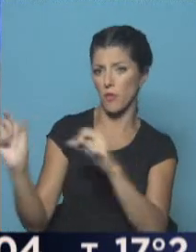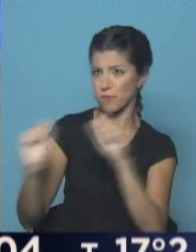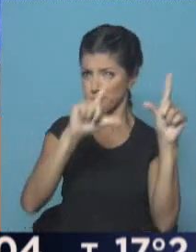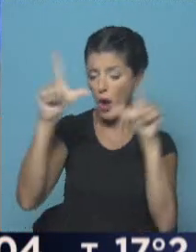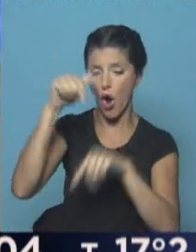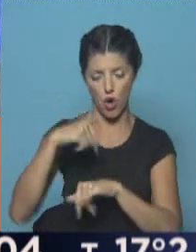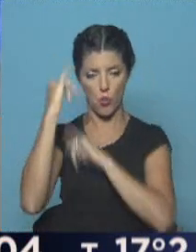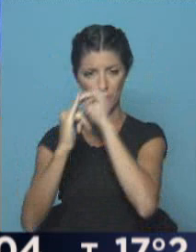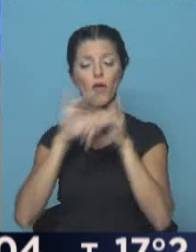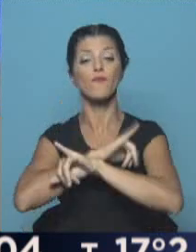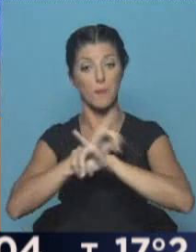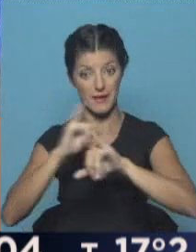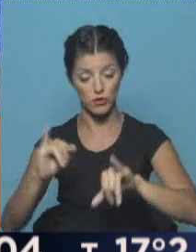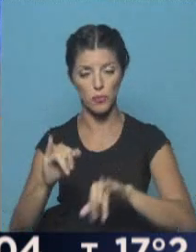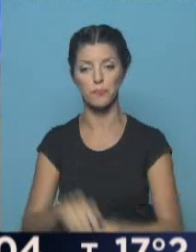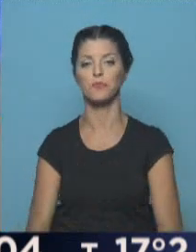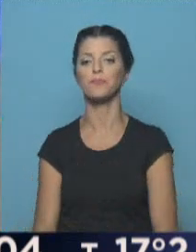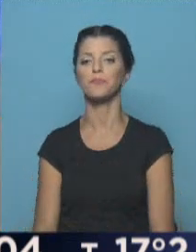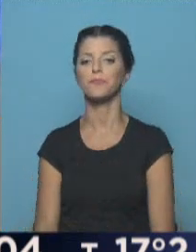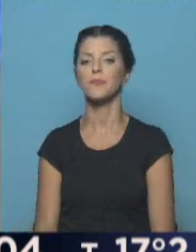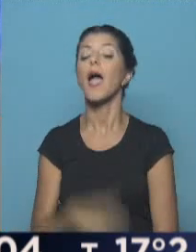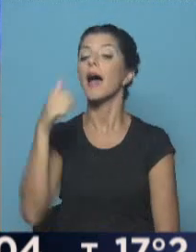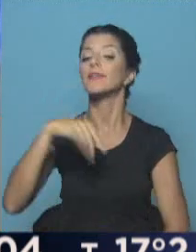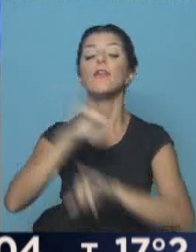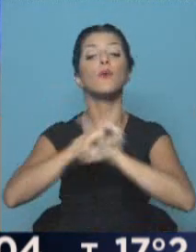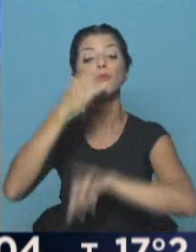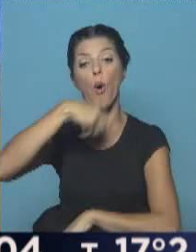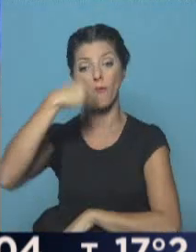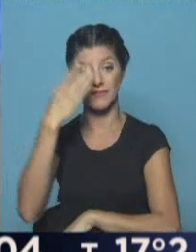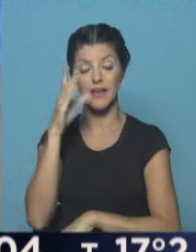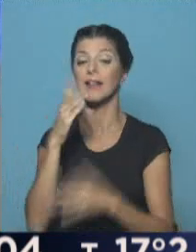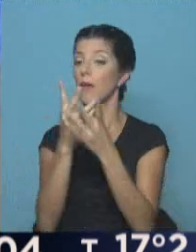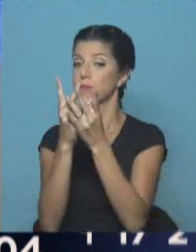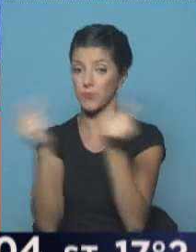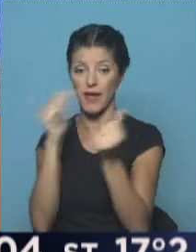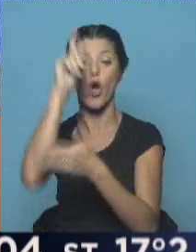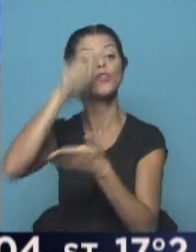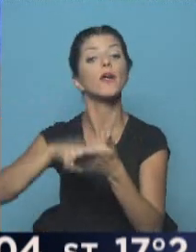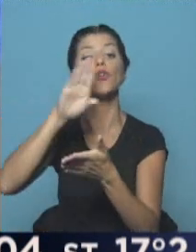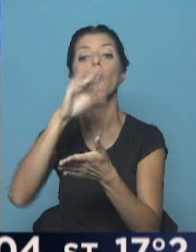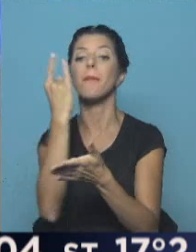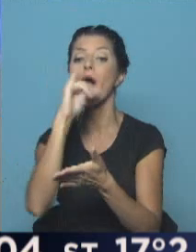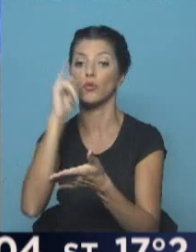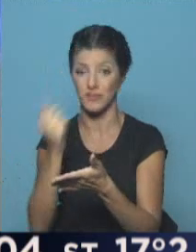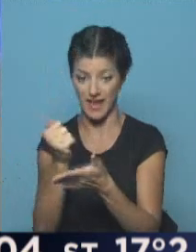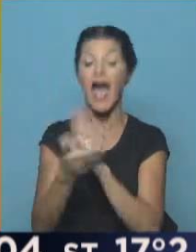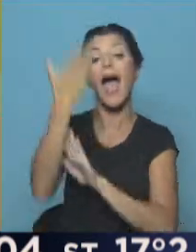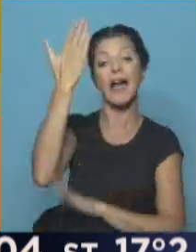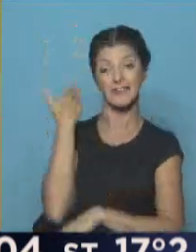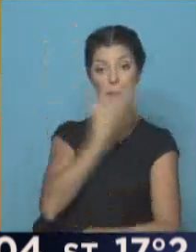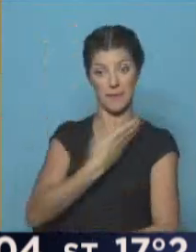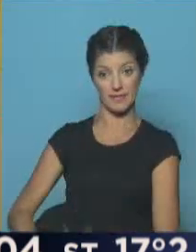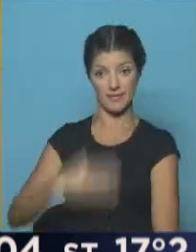a oficializar, como decíamos, la salida de Edgardo Bauzá. En la jornada de ayer, Tapia se reunió con Gustavo Leskovich,